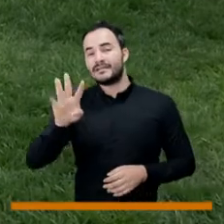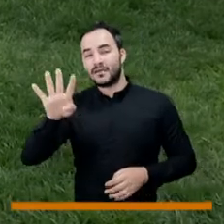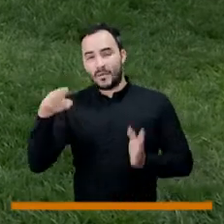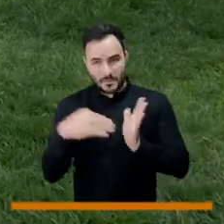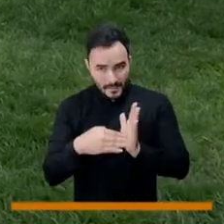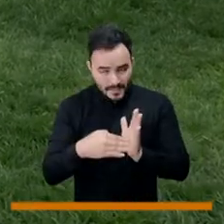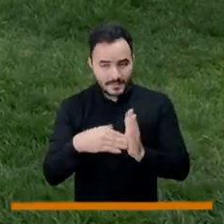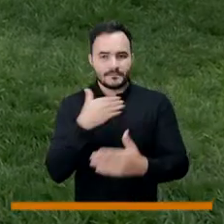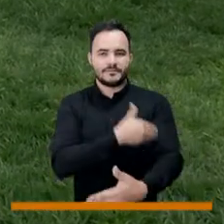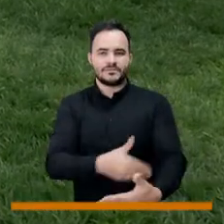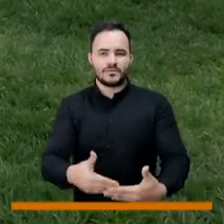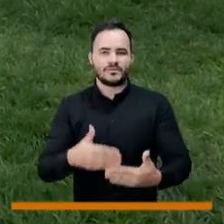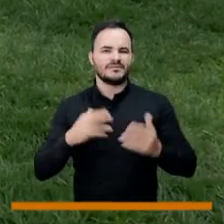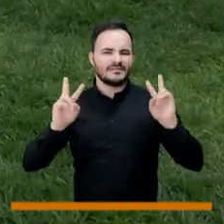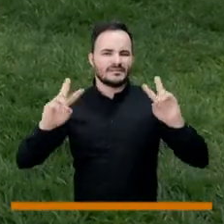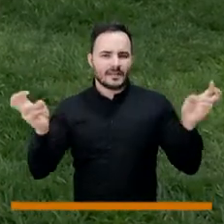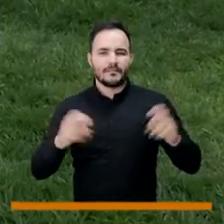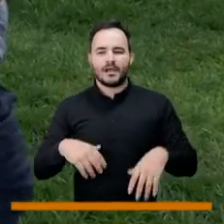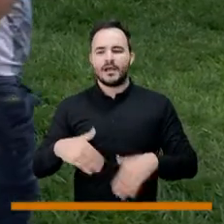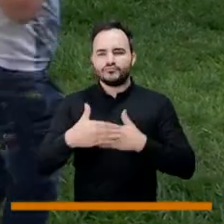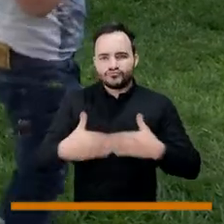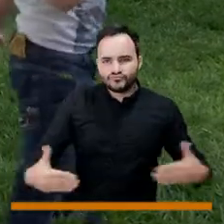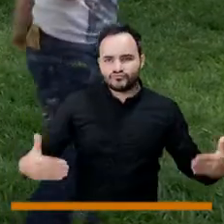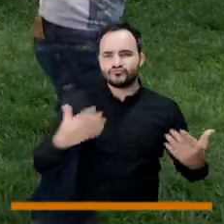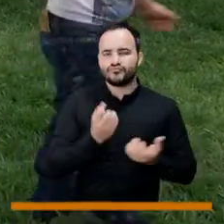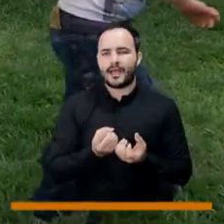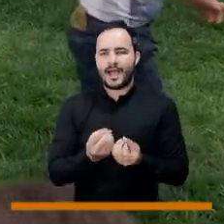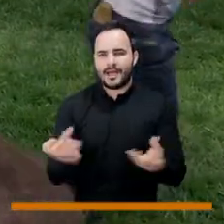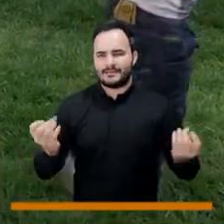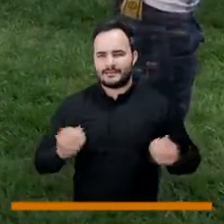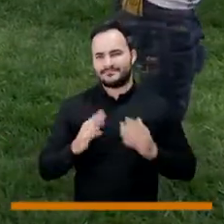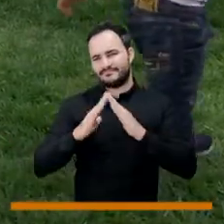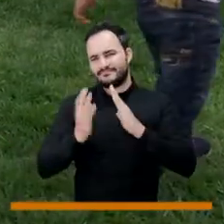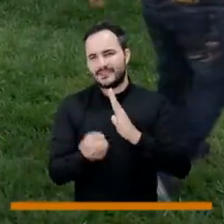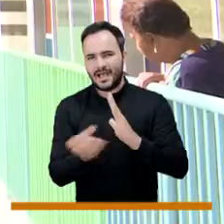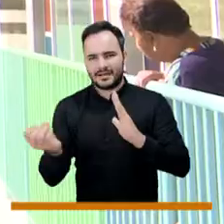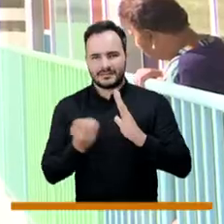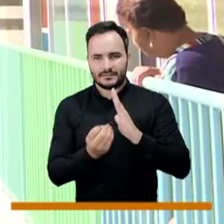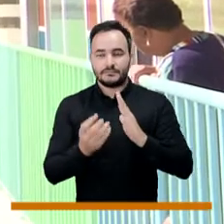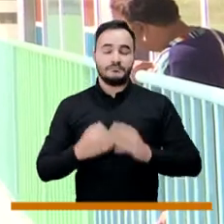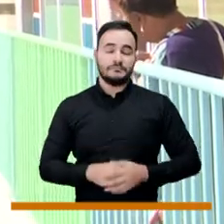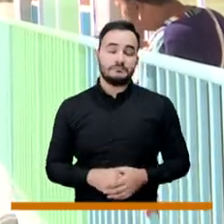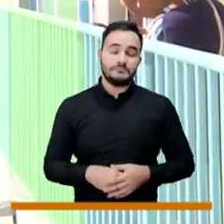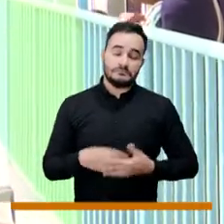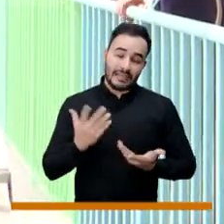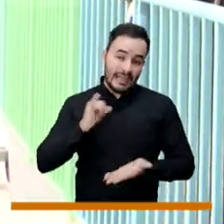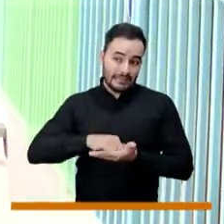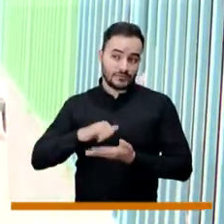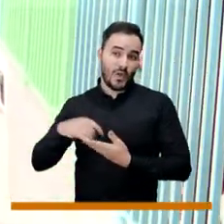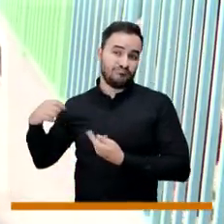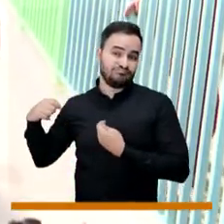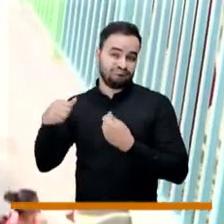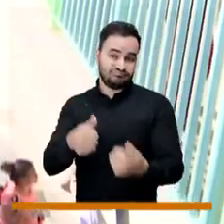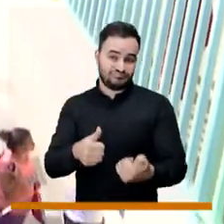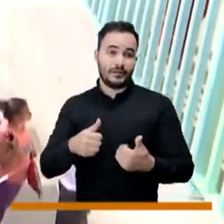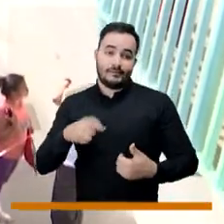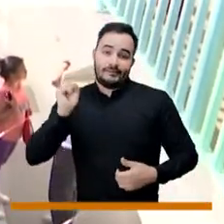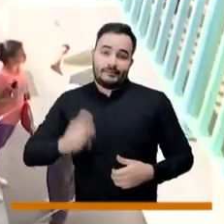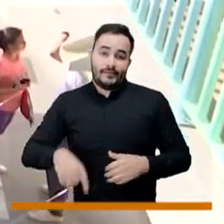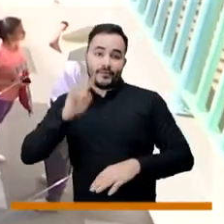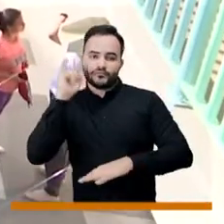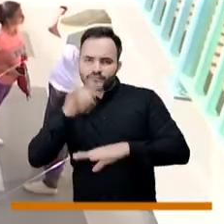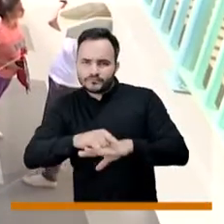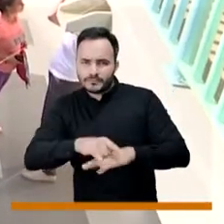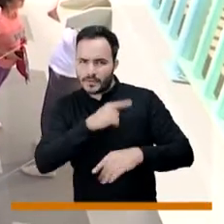34 mil millones para la modalidad de jardines infantiles como podemos ver es una gran inversión a la cual hay que hacer un seguimiento